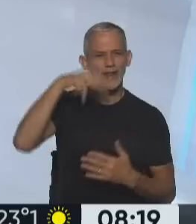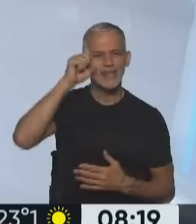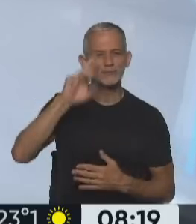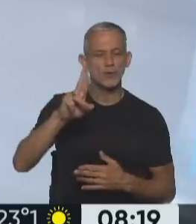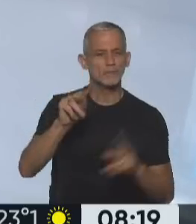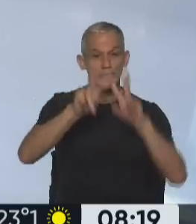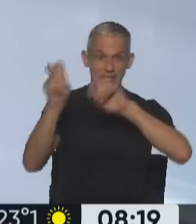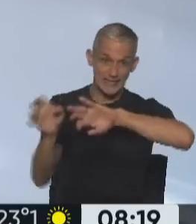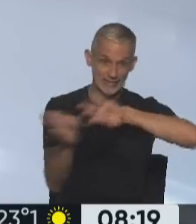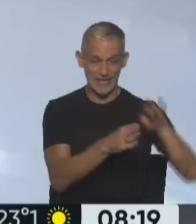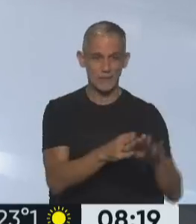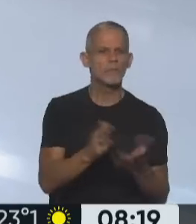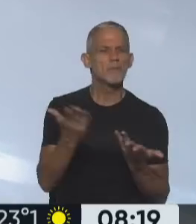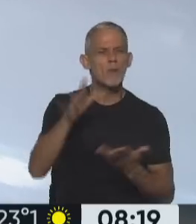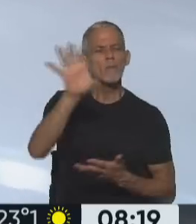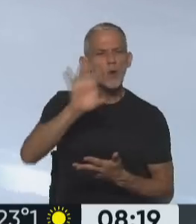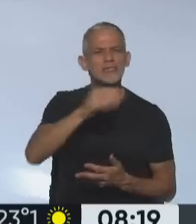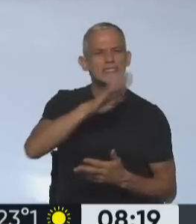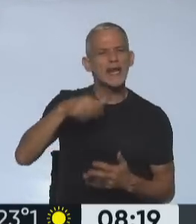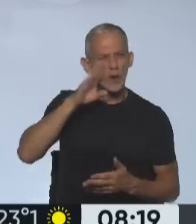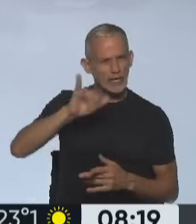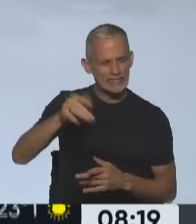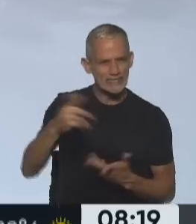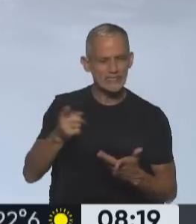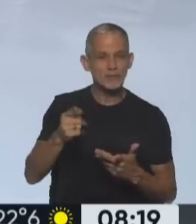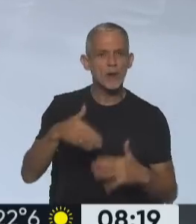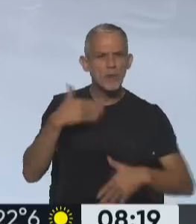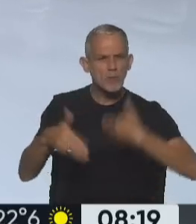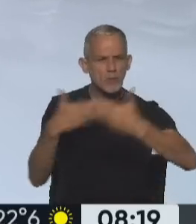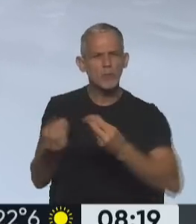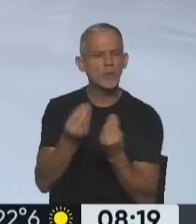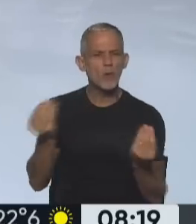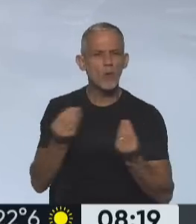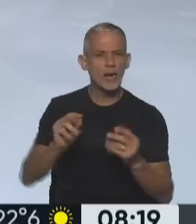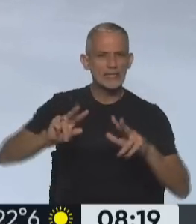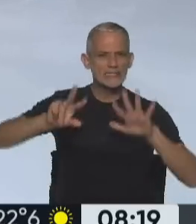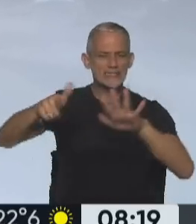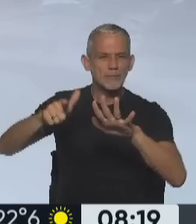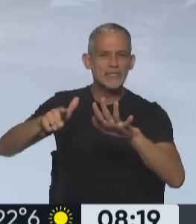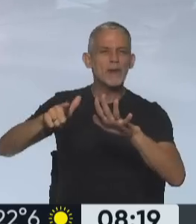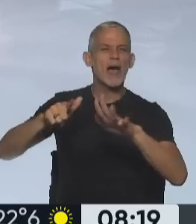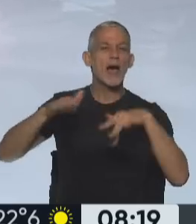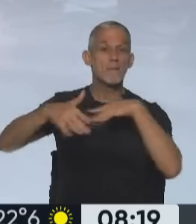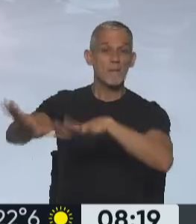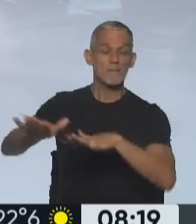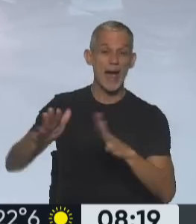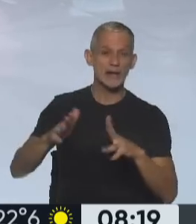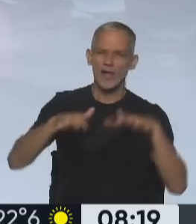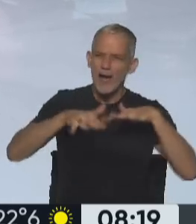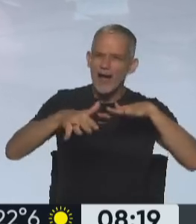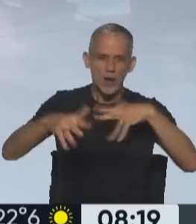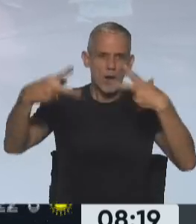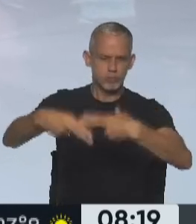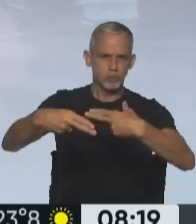Y cambiamos de tema, pero nos quedamos en la provincia de Río Negro porque el avance de la séptima marcha al Lago Escondido fue detenida